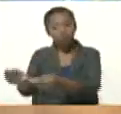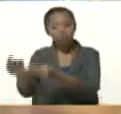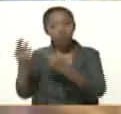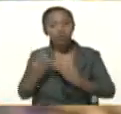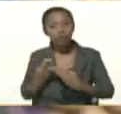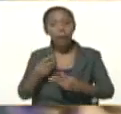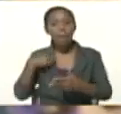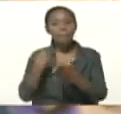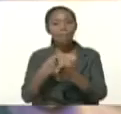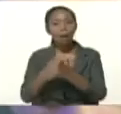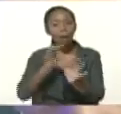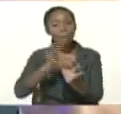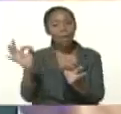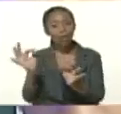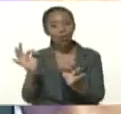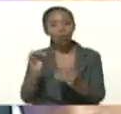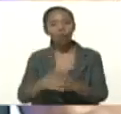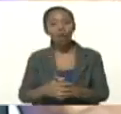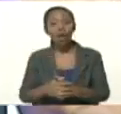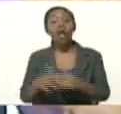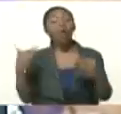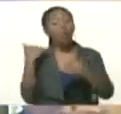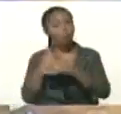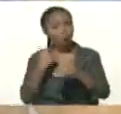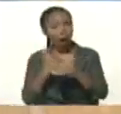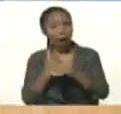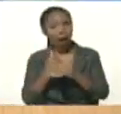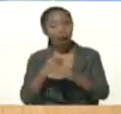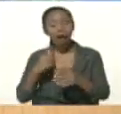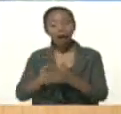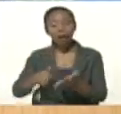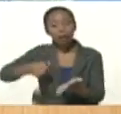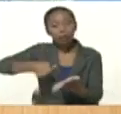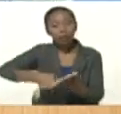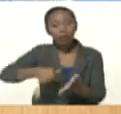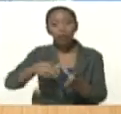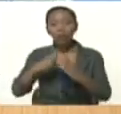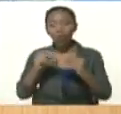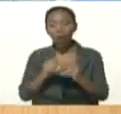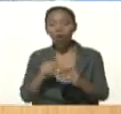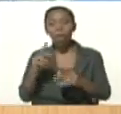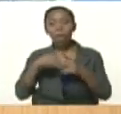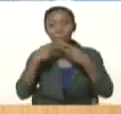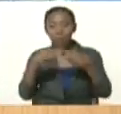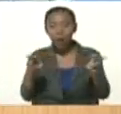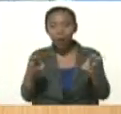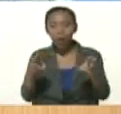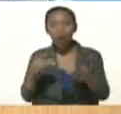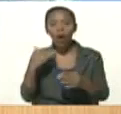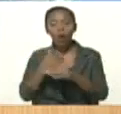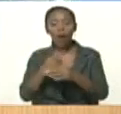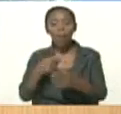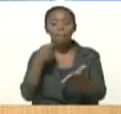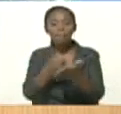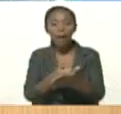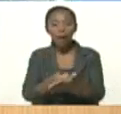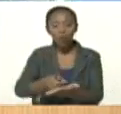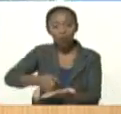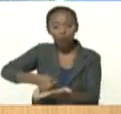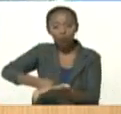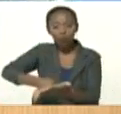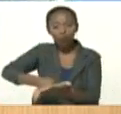en Petro. Igualmente, a través de Biopago, que ya es un producto que conoce todo el pueblo venezolano, que es el pago a través de la huella